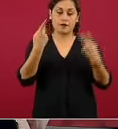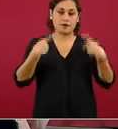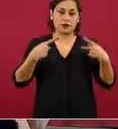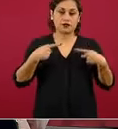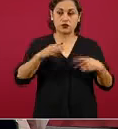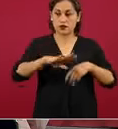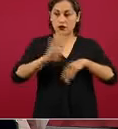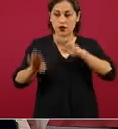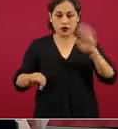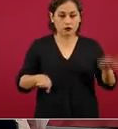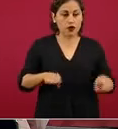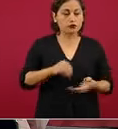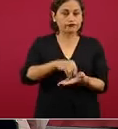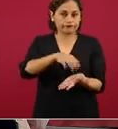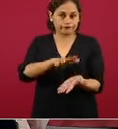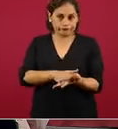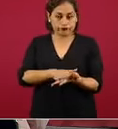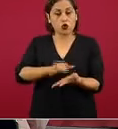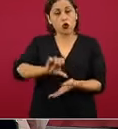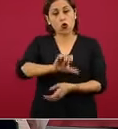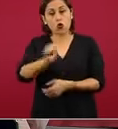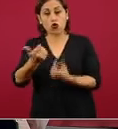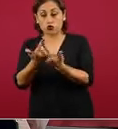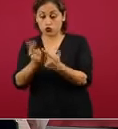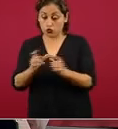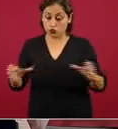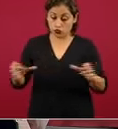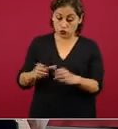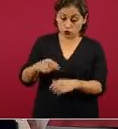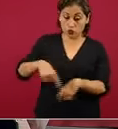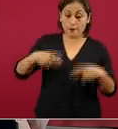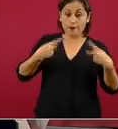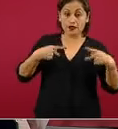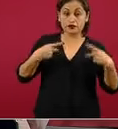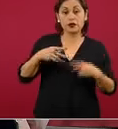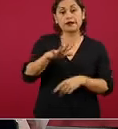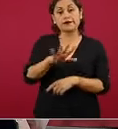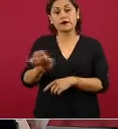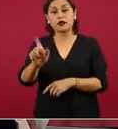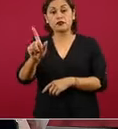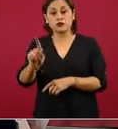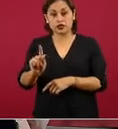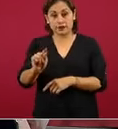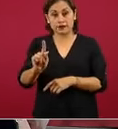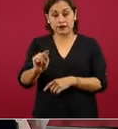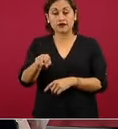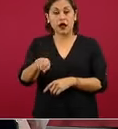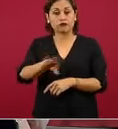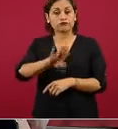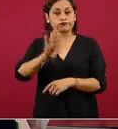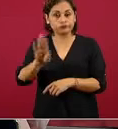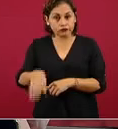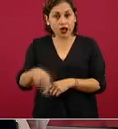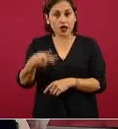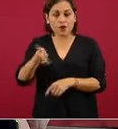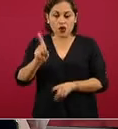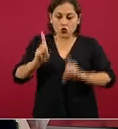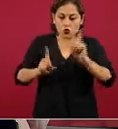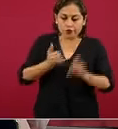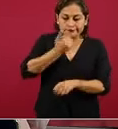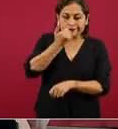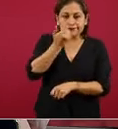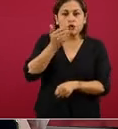confirmadas, tenemos un grupo de defunciones, en este caso 570, que están sospechosas, que todavía estamos